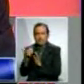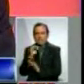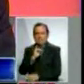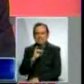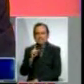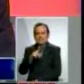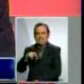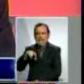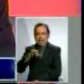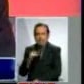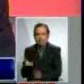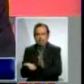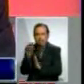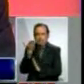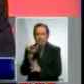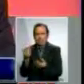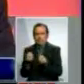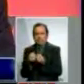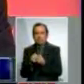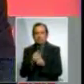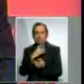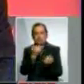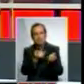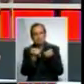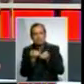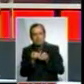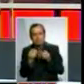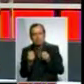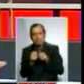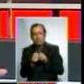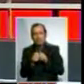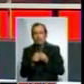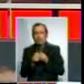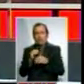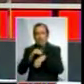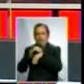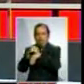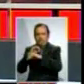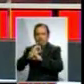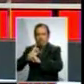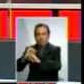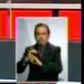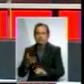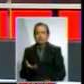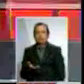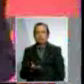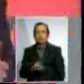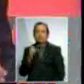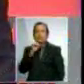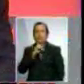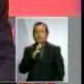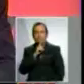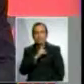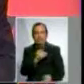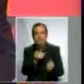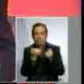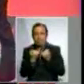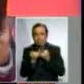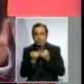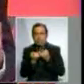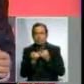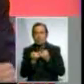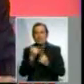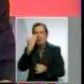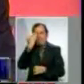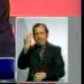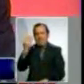ha hecho saber a la superintendencia cuando comunican estos datos los unos días hemos visto y nos hemos enfrentado